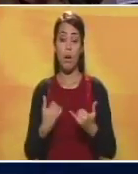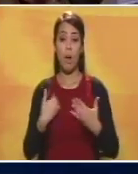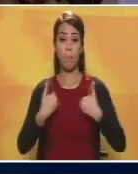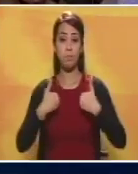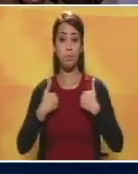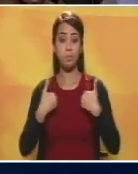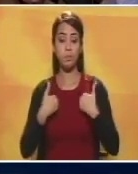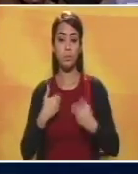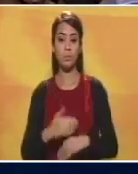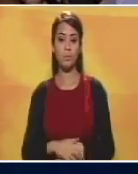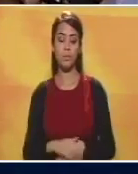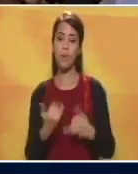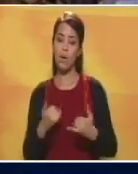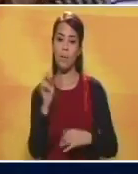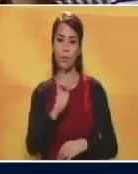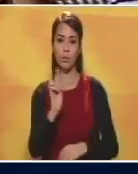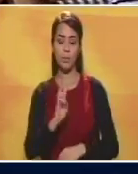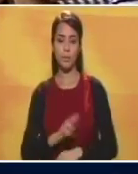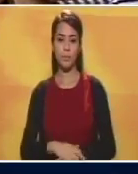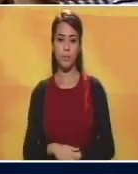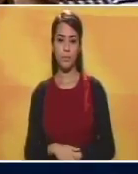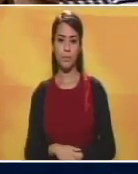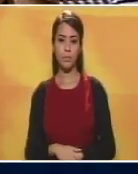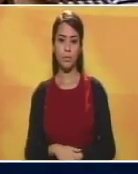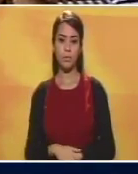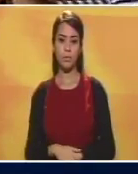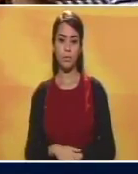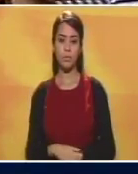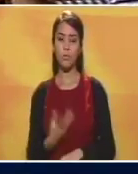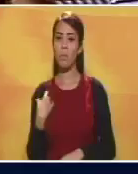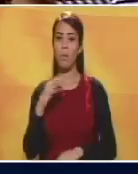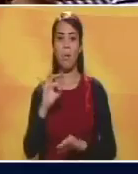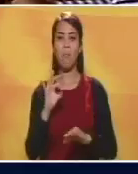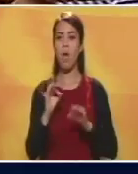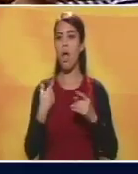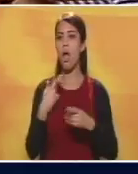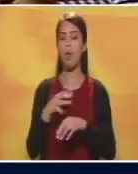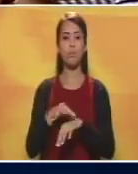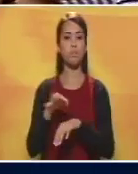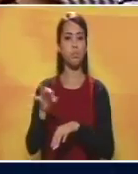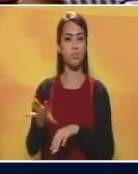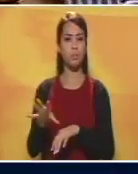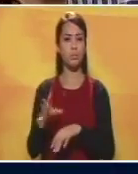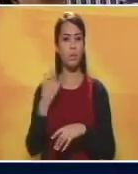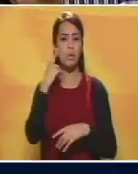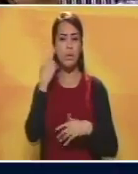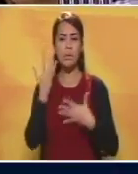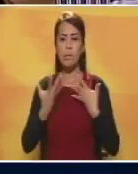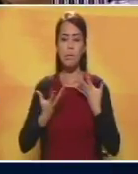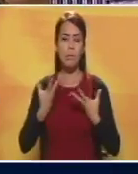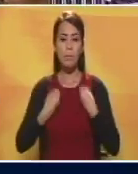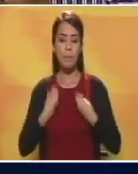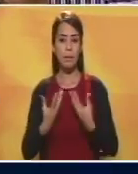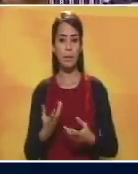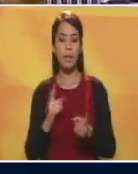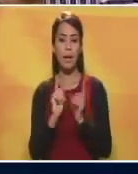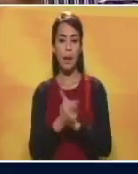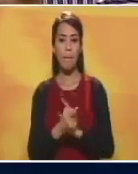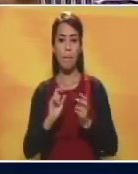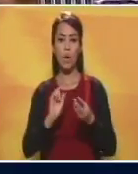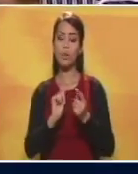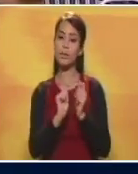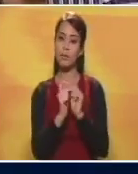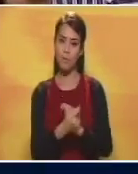crisis estructural que vive Venezuela. No vamos a dejar colgadas las expectativas de cambio y transformación